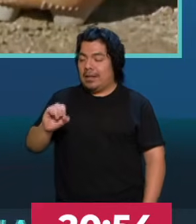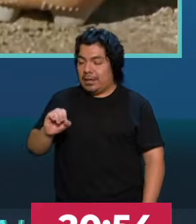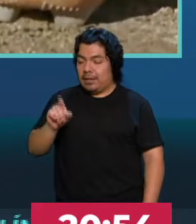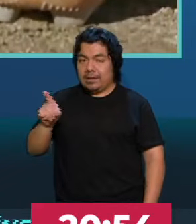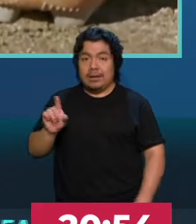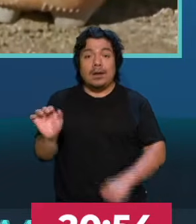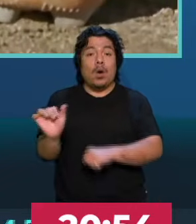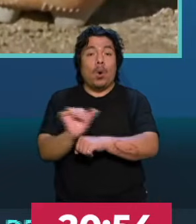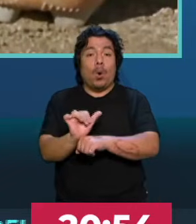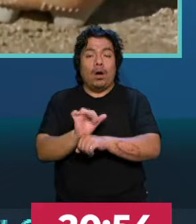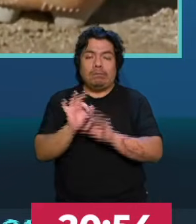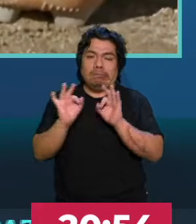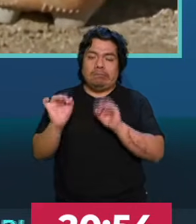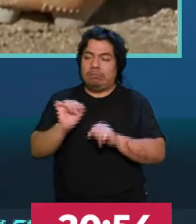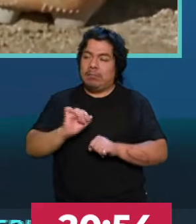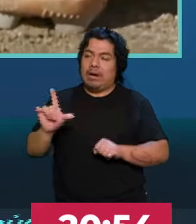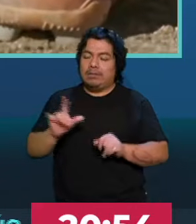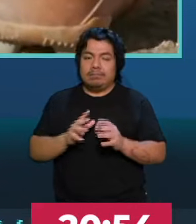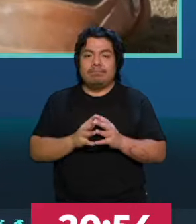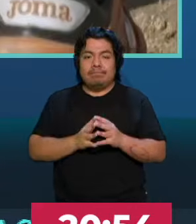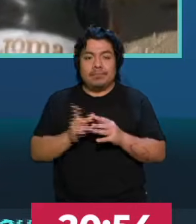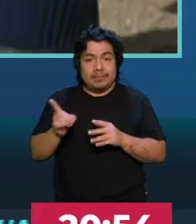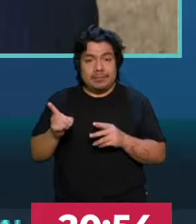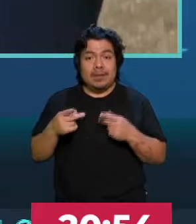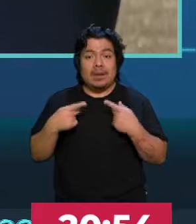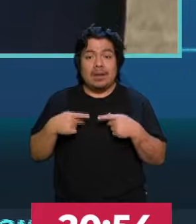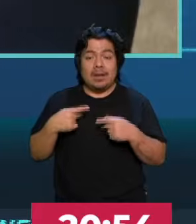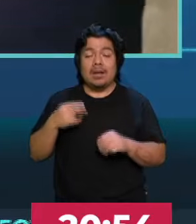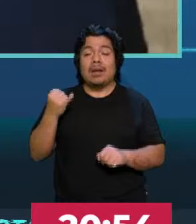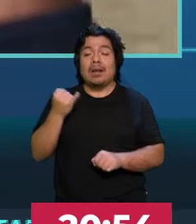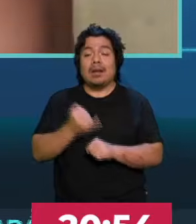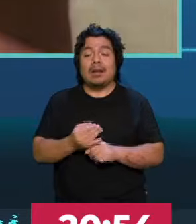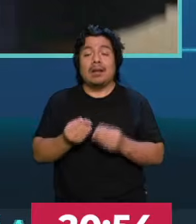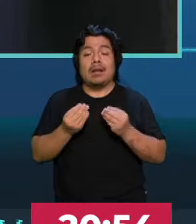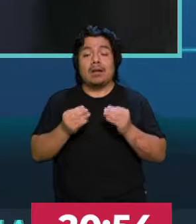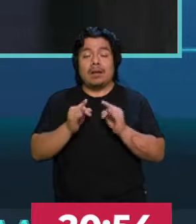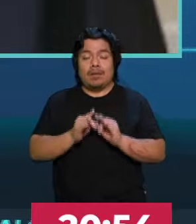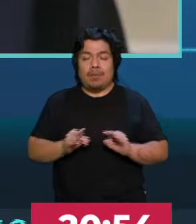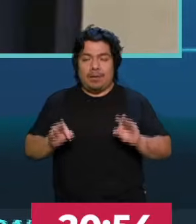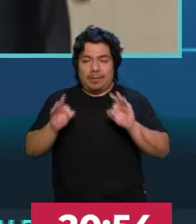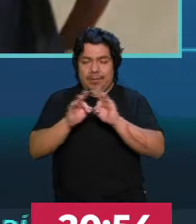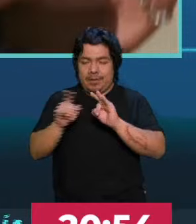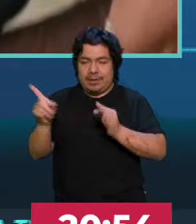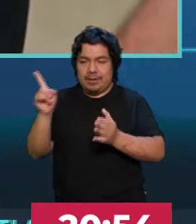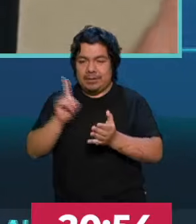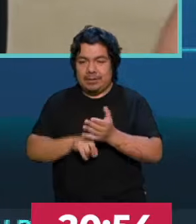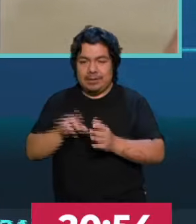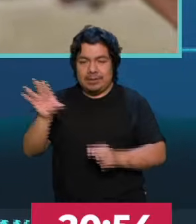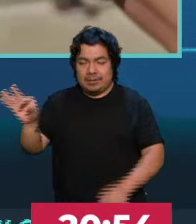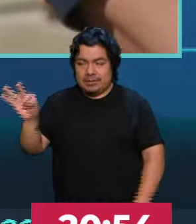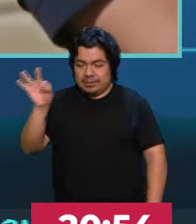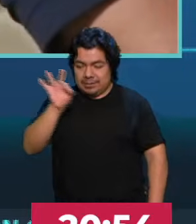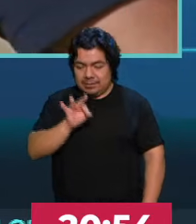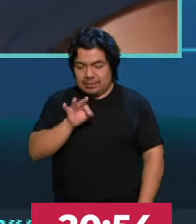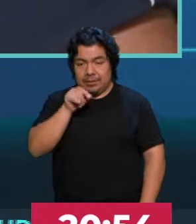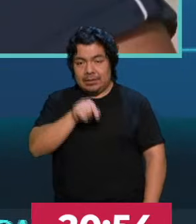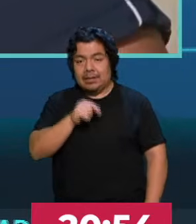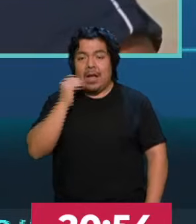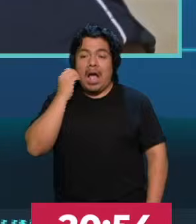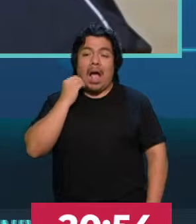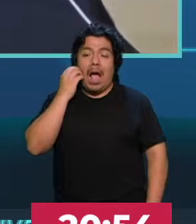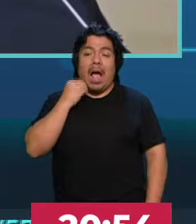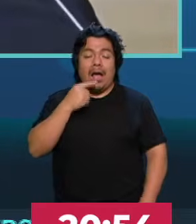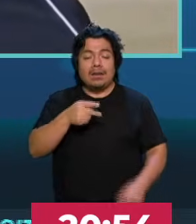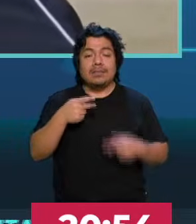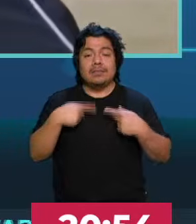gran actor, y que era un personaje muy importante en Aquí no hay quien viva. A él lo agarraron para poder interpretar al